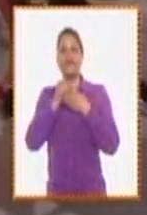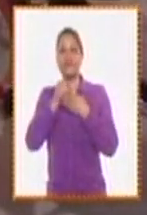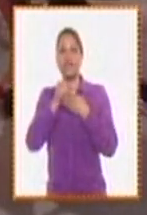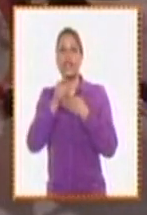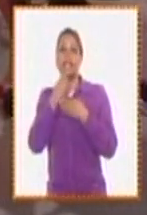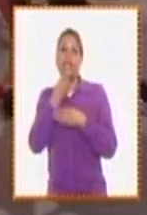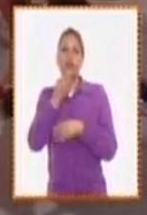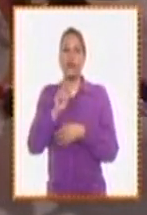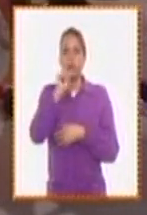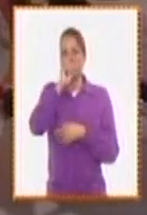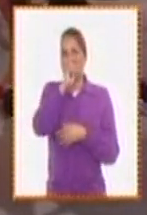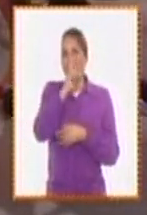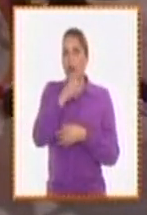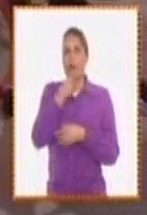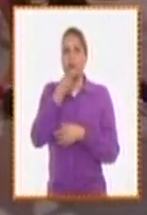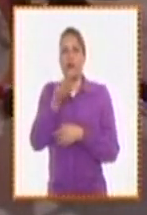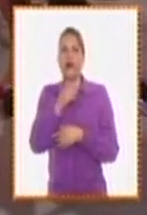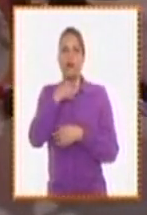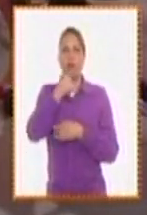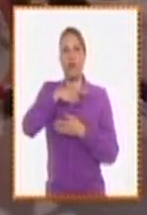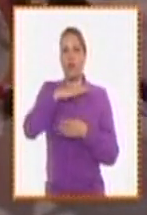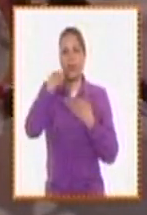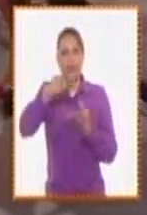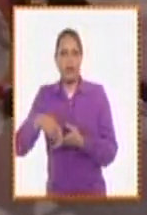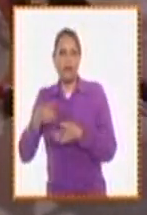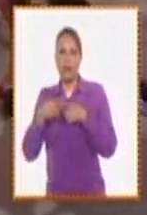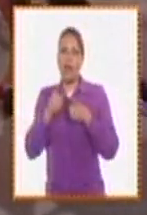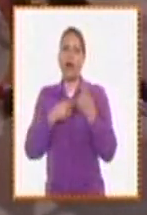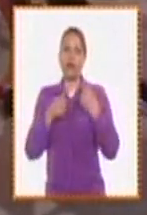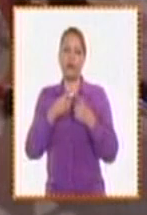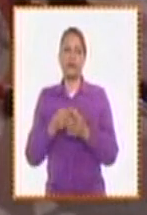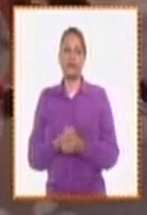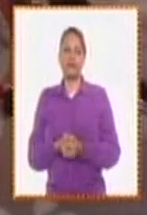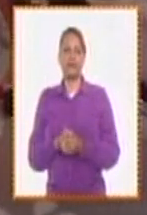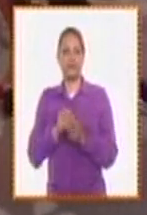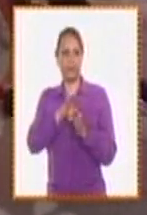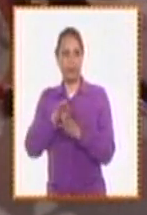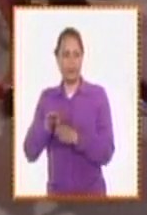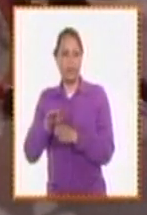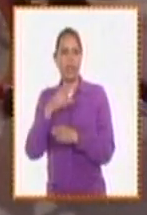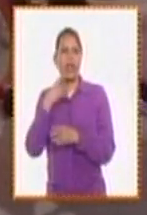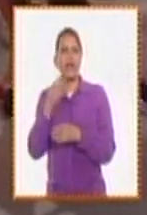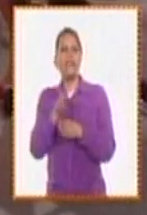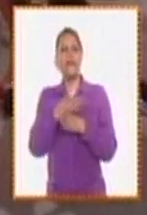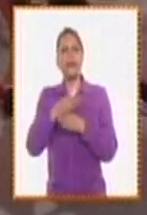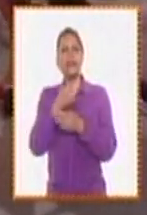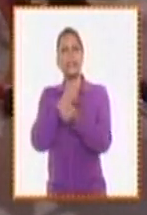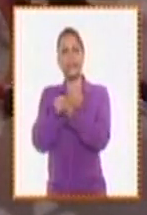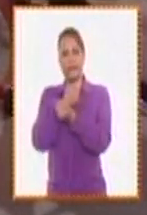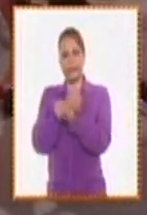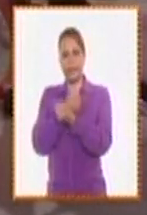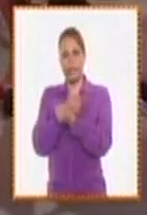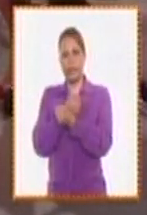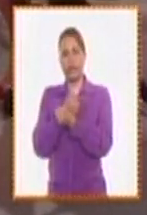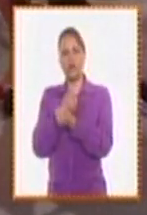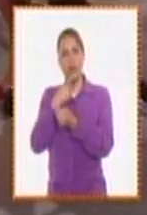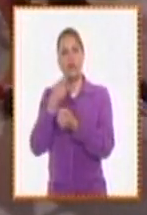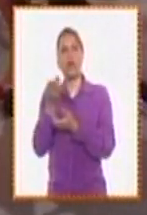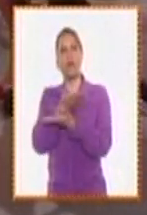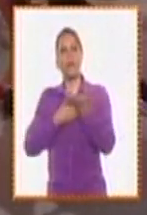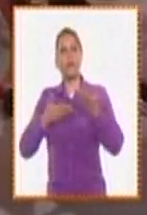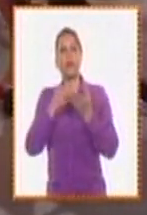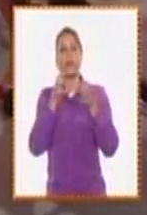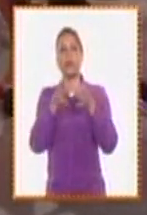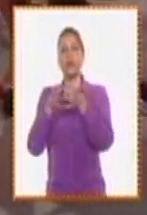actuar ya después que es un consumidor, ¿no? Hay varios indicios que nosotros nombramos esos riesgos, que lo hemos venido compartiendo con los grupos de prevención, que hemos